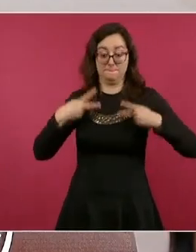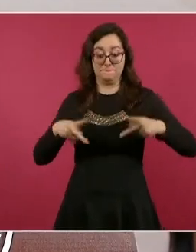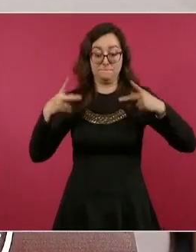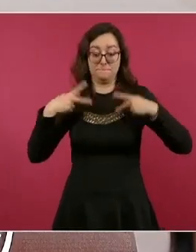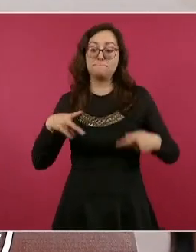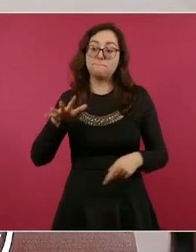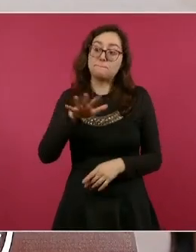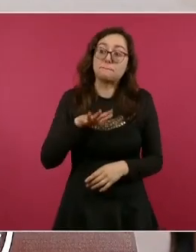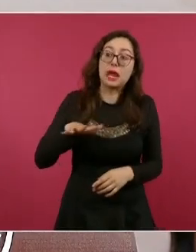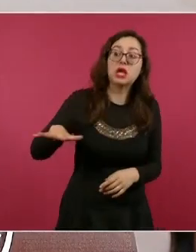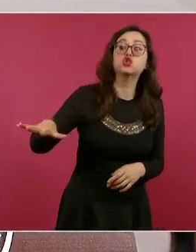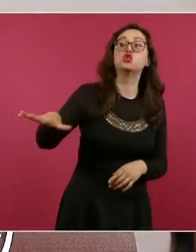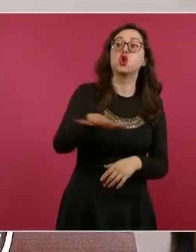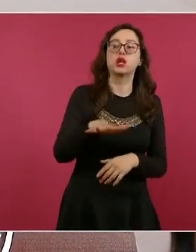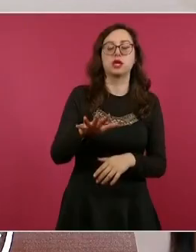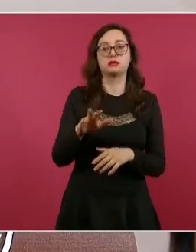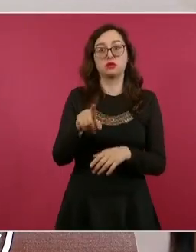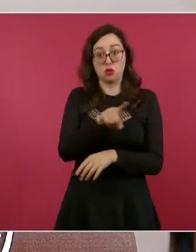responsables.